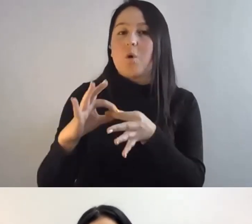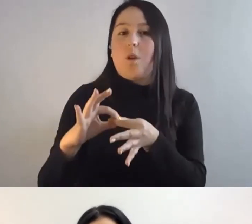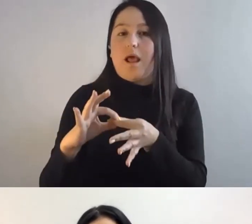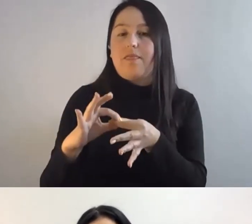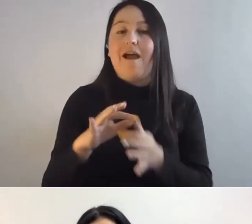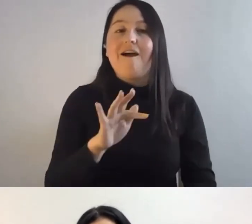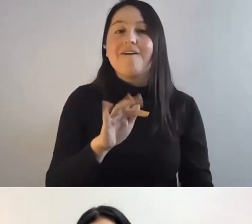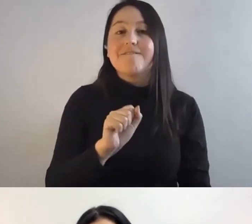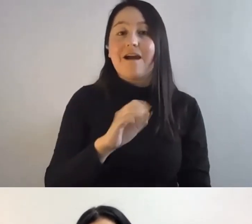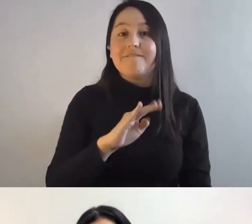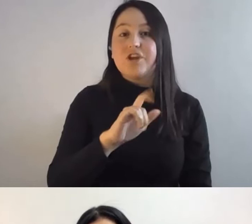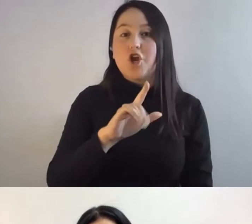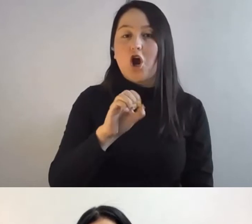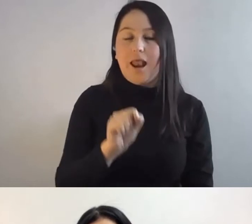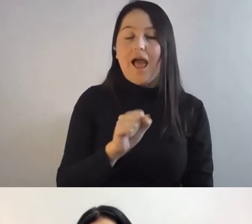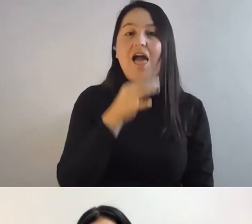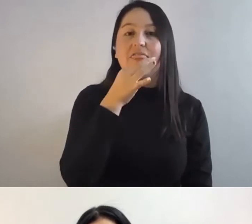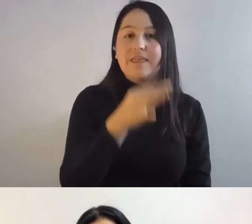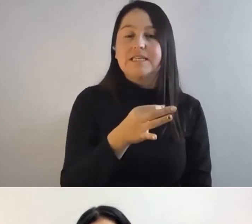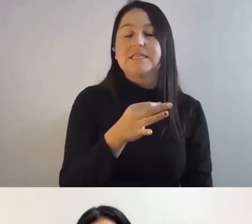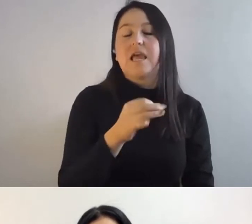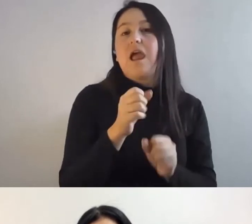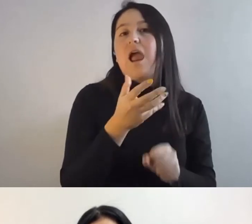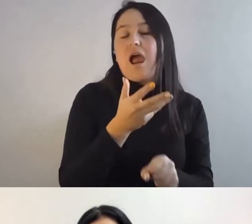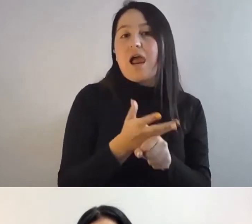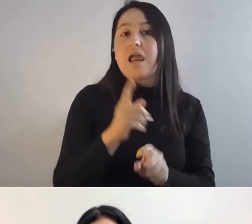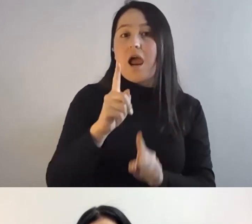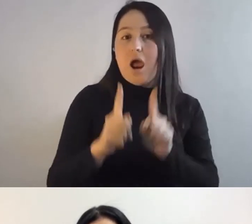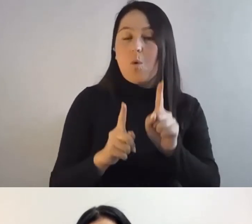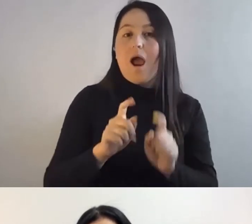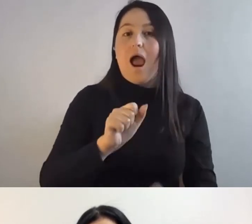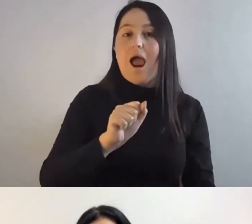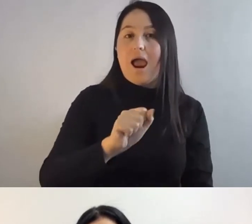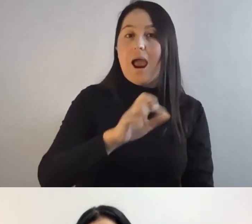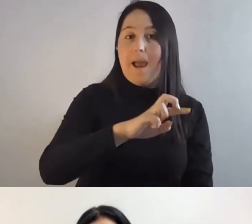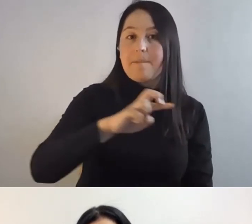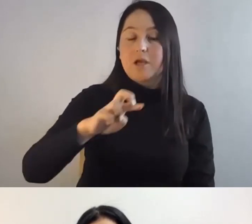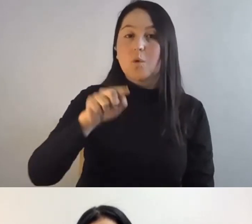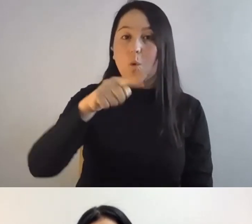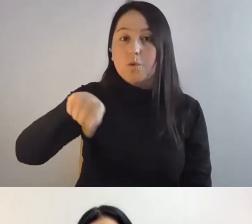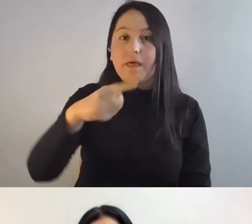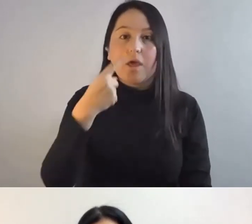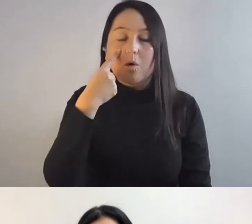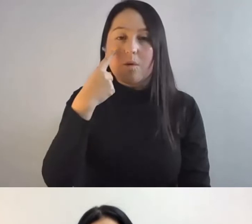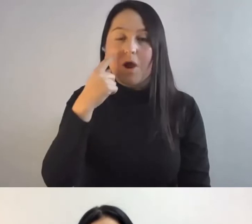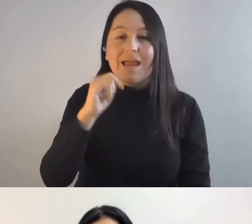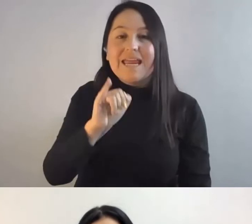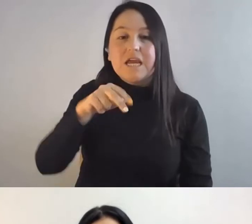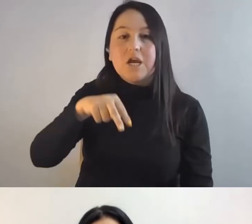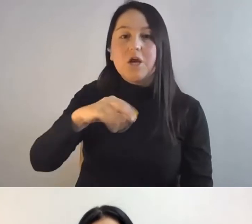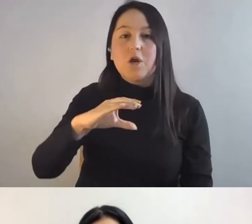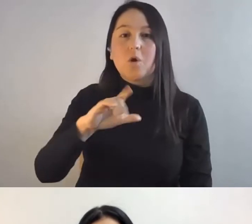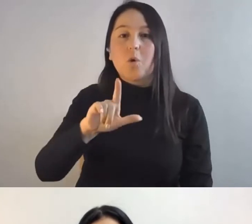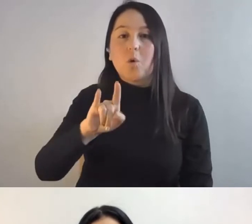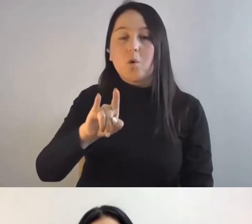de una aplicación que podría ser amigable, no sé si ustedes la conocen, Incluseñas, una aplicación